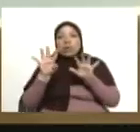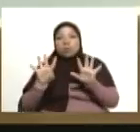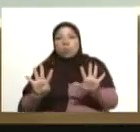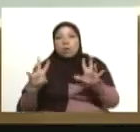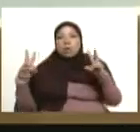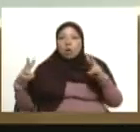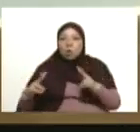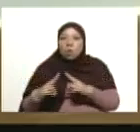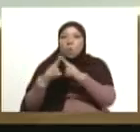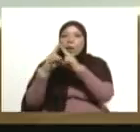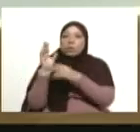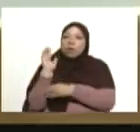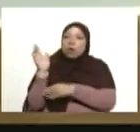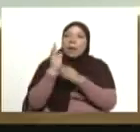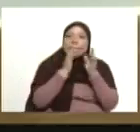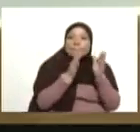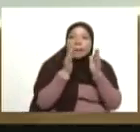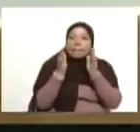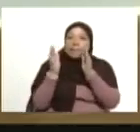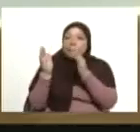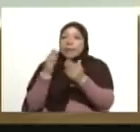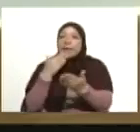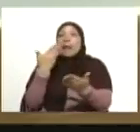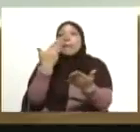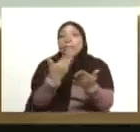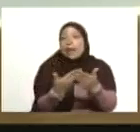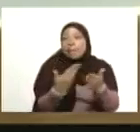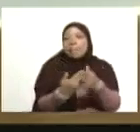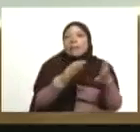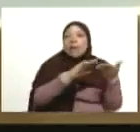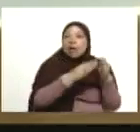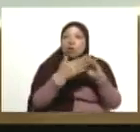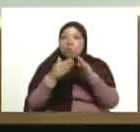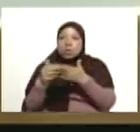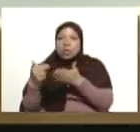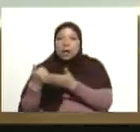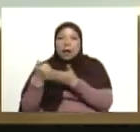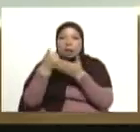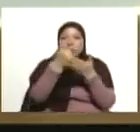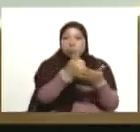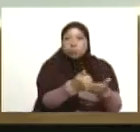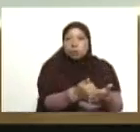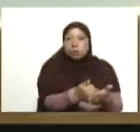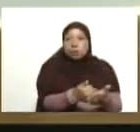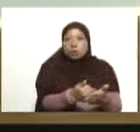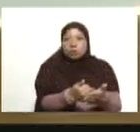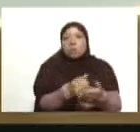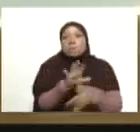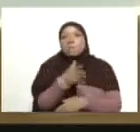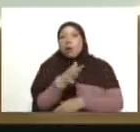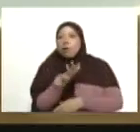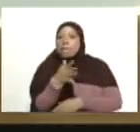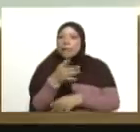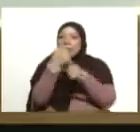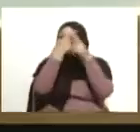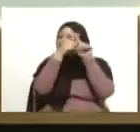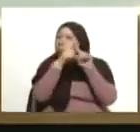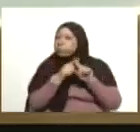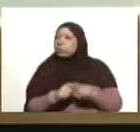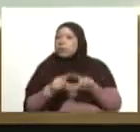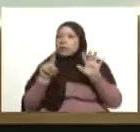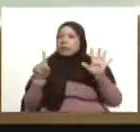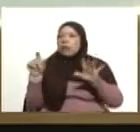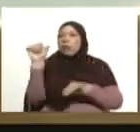encuentros organizativos. Esto quiere decir que hemos alcanzado a movilizar en estas 6